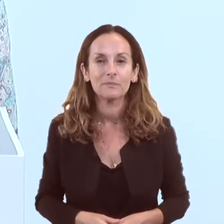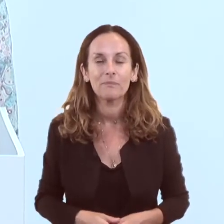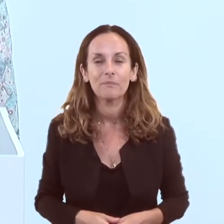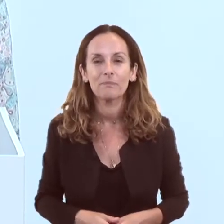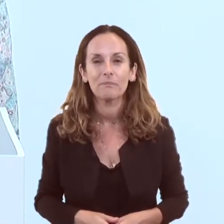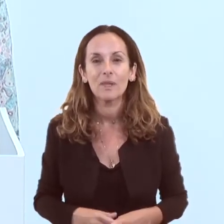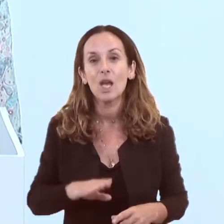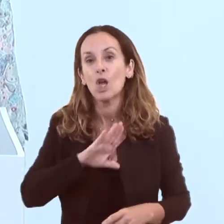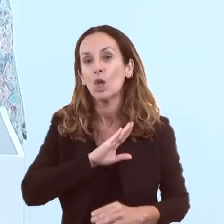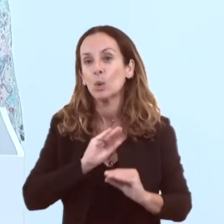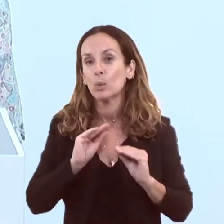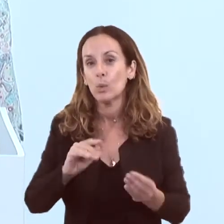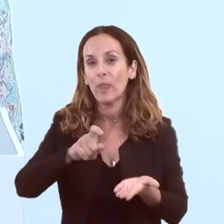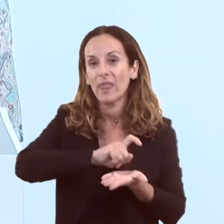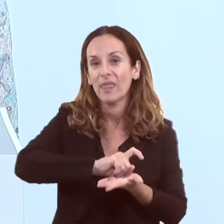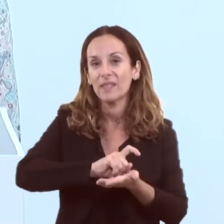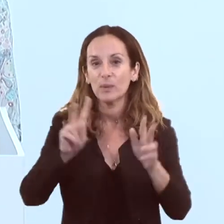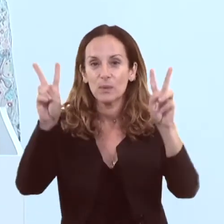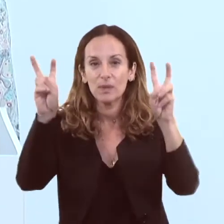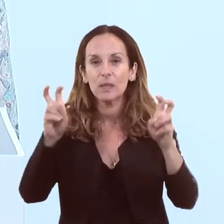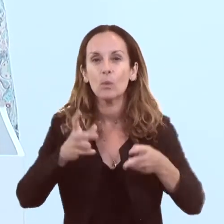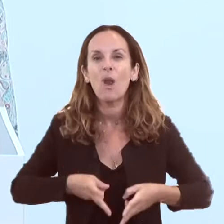viene de varios sitios